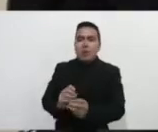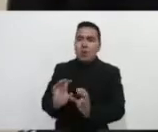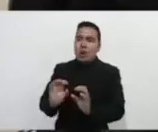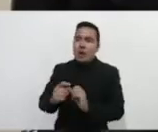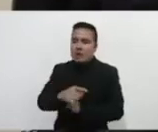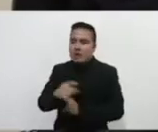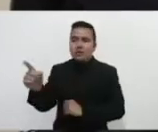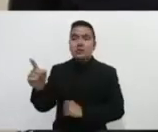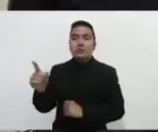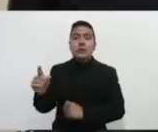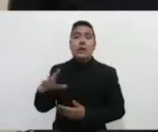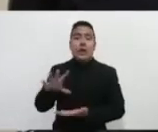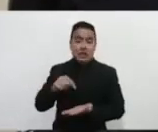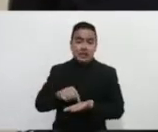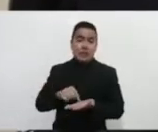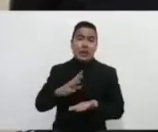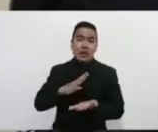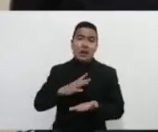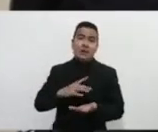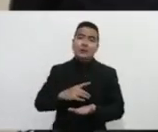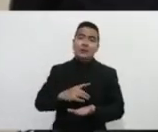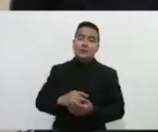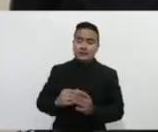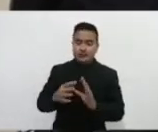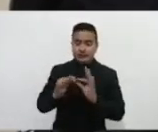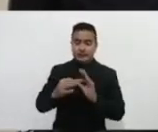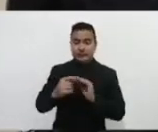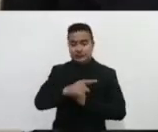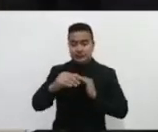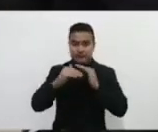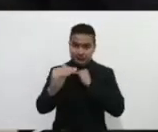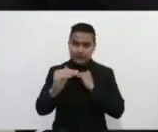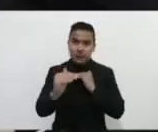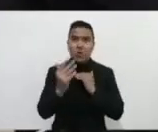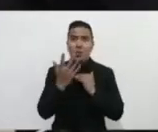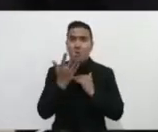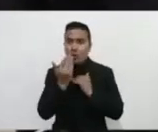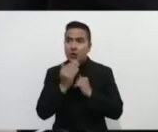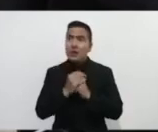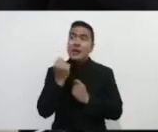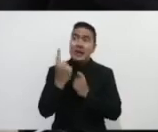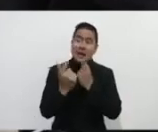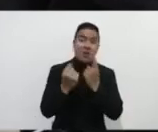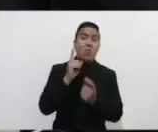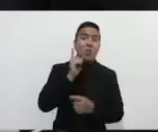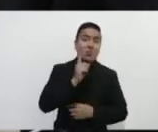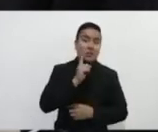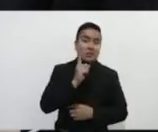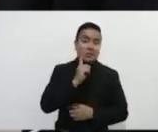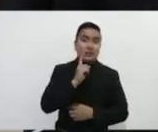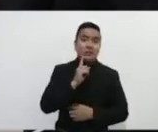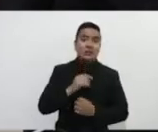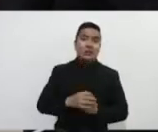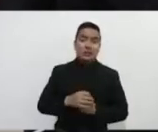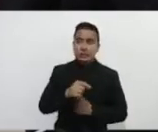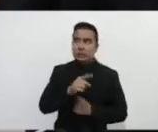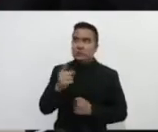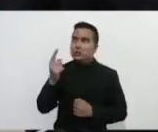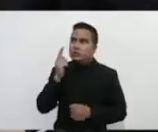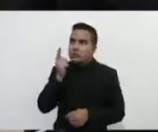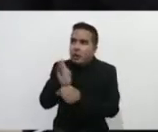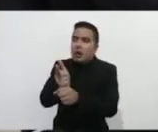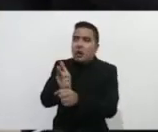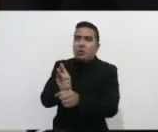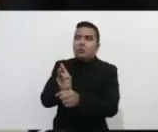generan o que también caen en el supuesto de violencia política por razón de género y que incluso las mujeres, en algunos casos, ni siquiera las